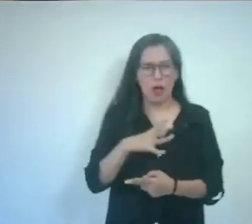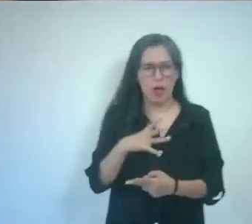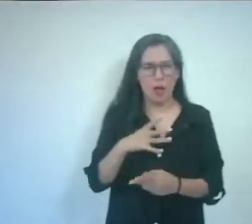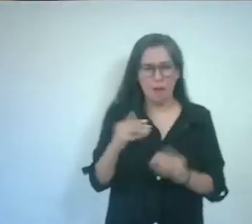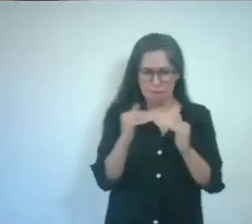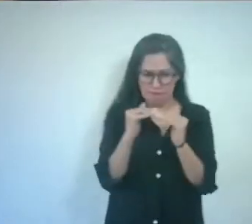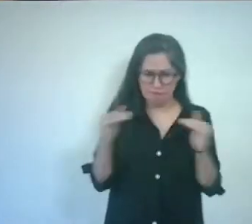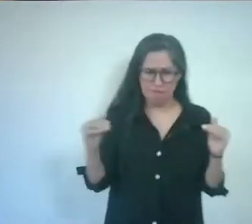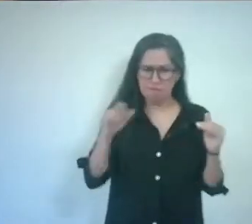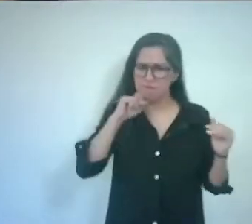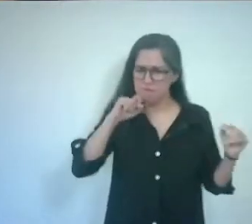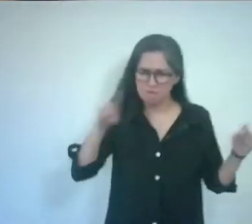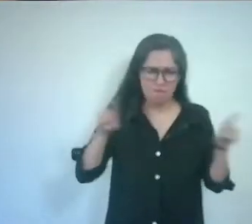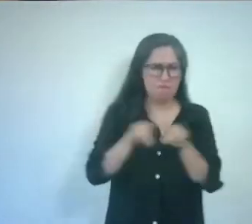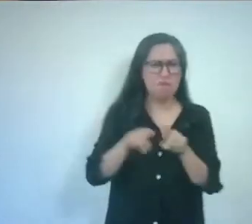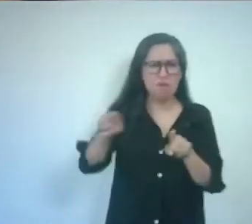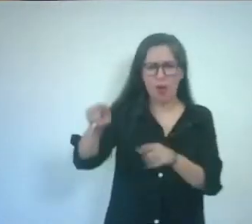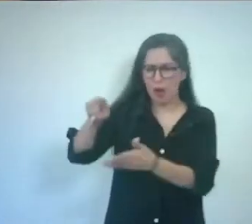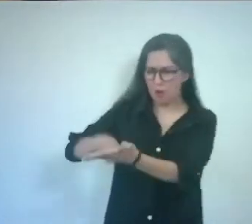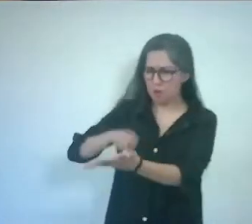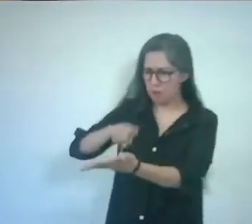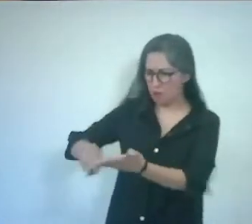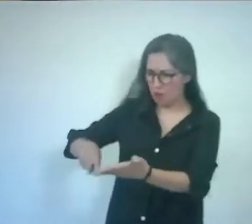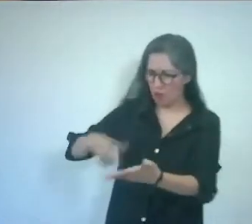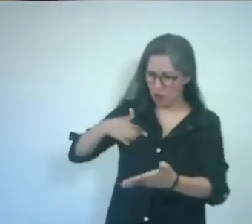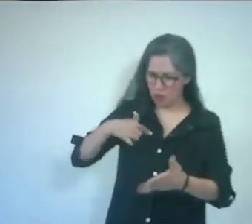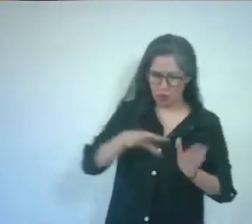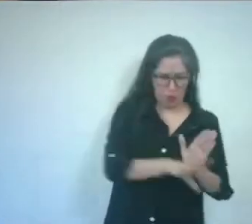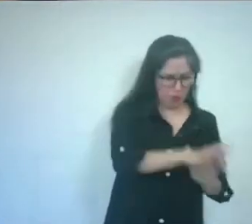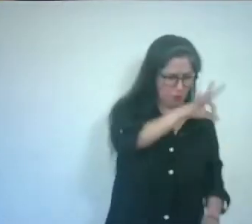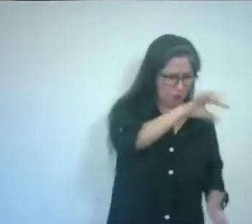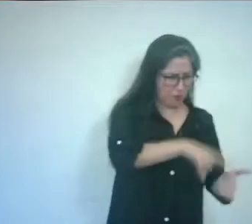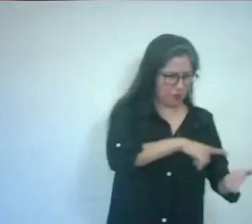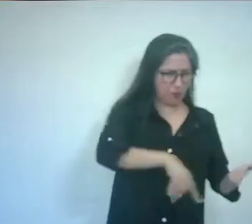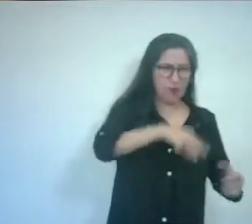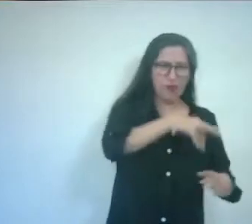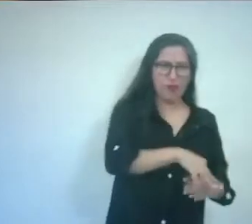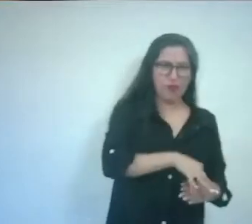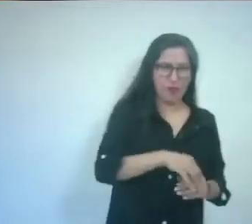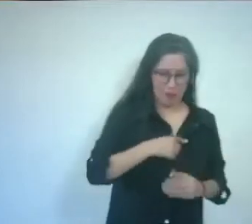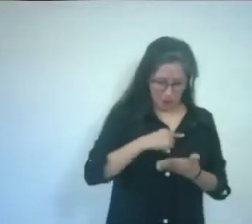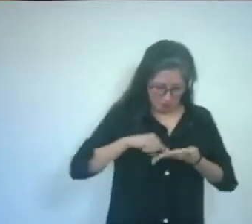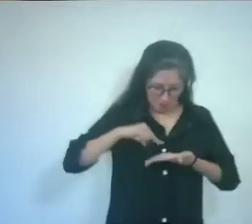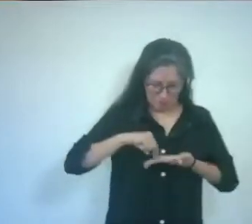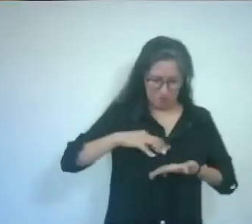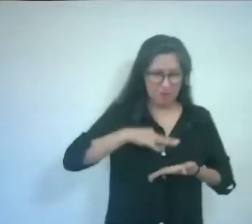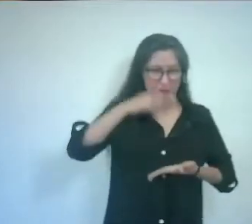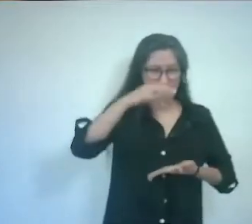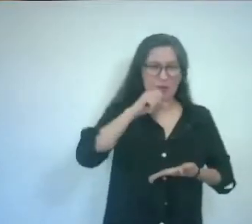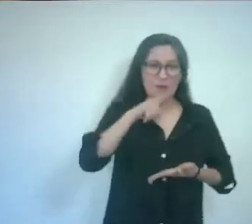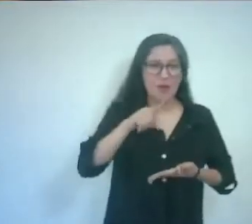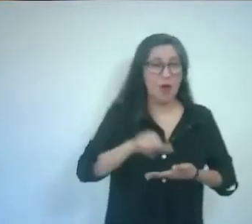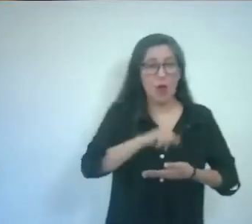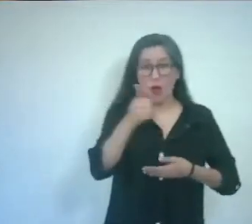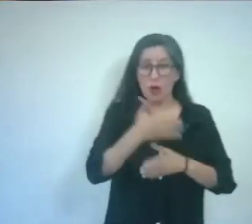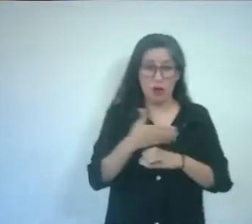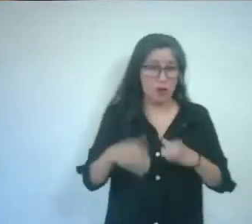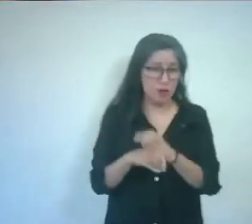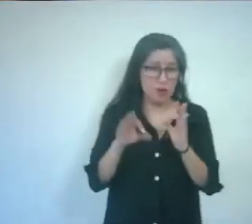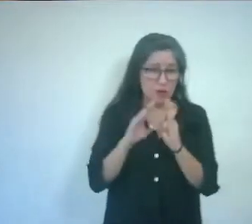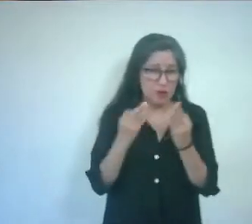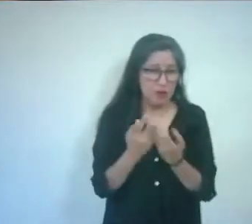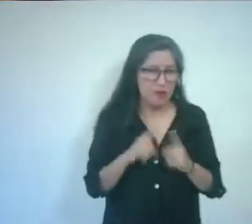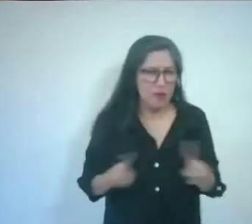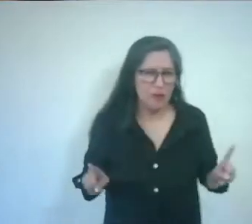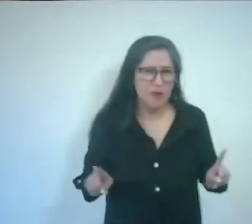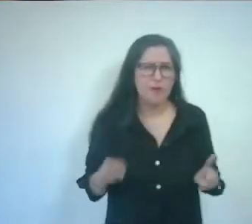de igualdad para ser votadas y votados. No podría ser de otra manera. Los mecanismos de legalidad